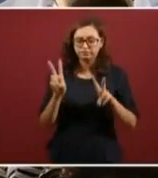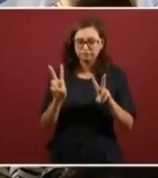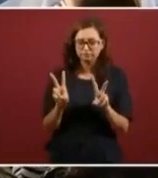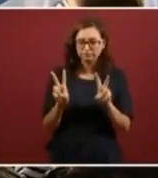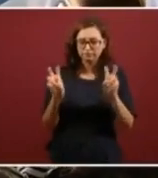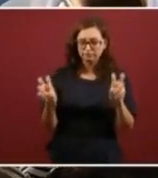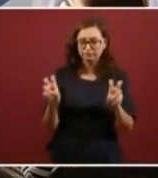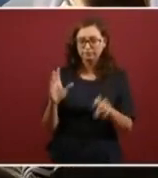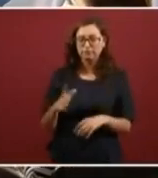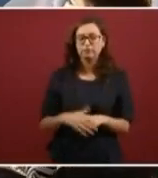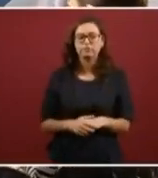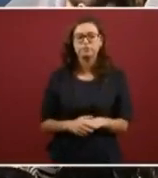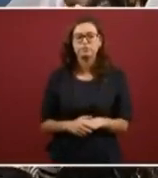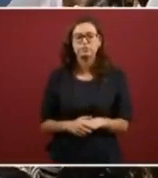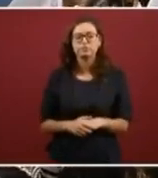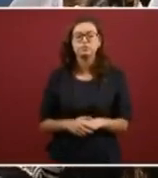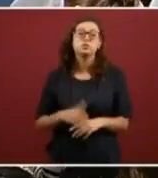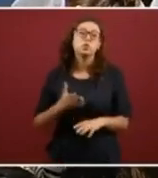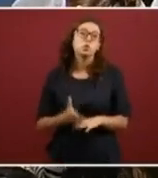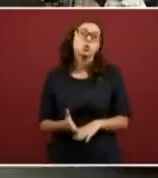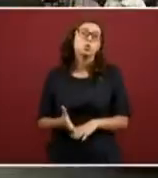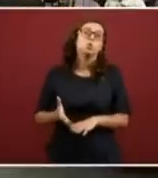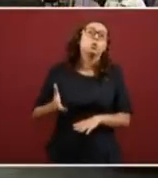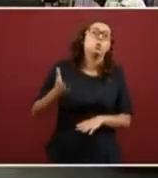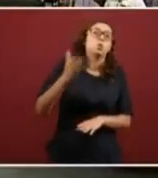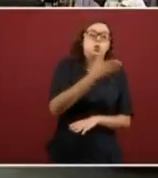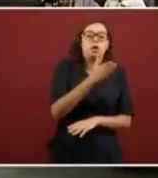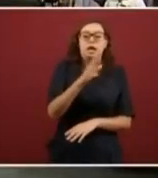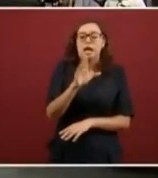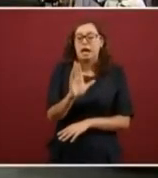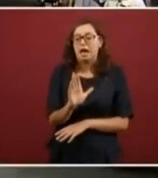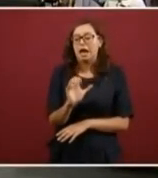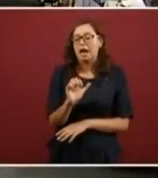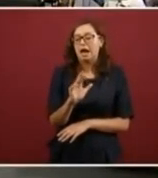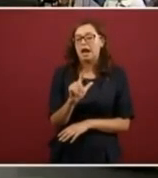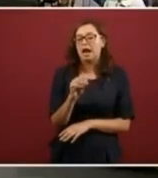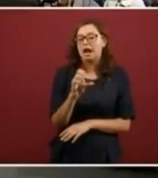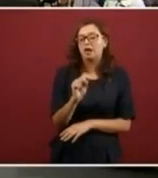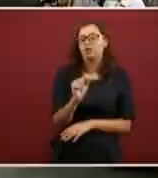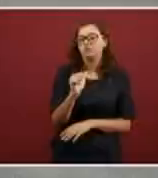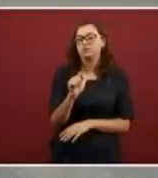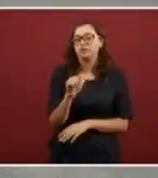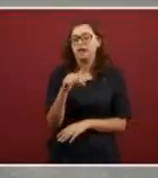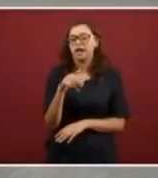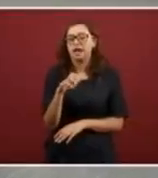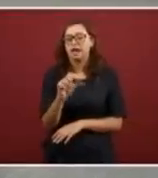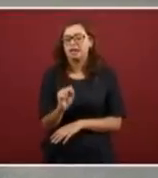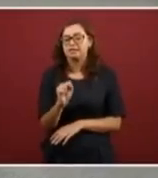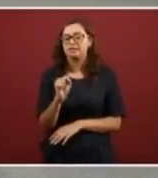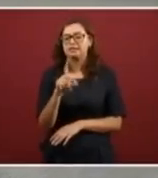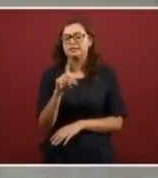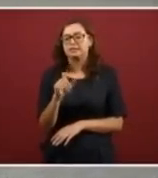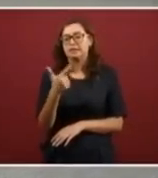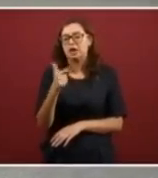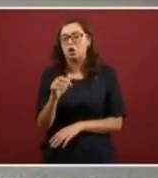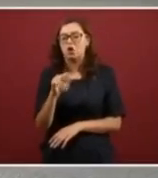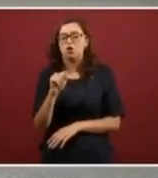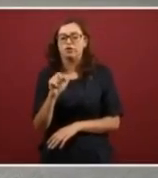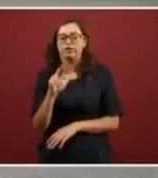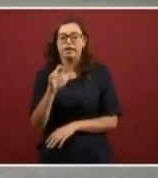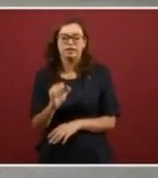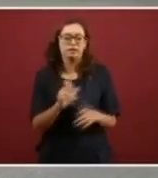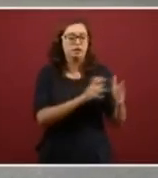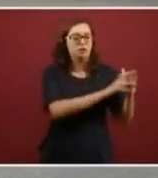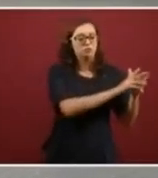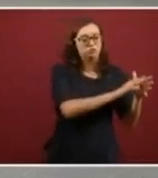Desde el sexenio de Carlos Salinas de Gortari, usted ha dicho mucho hubo mucho abuso y prepotencia,